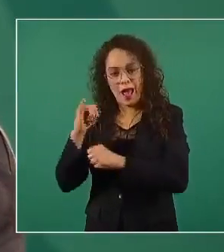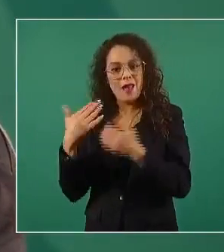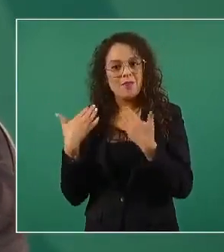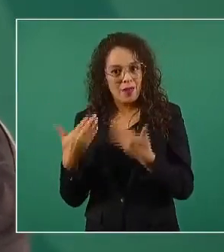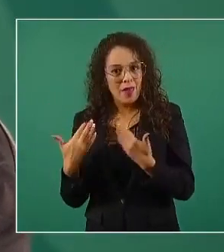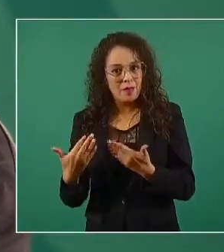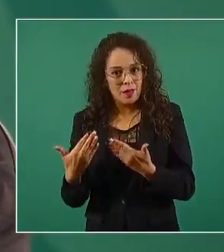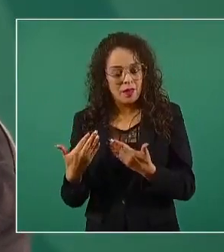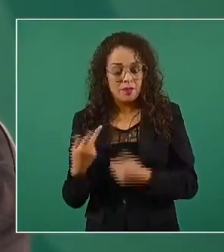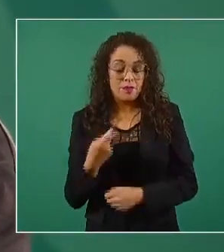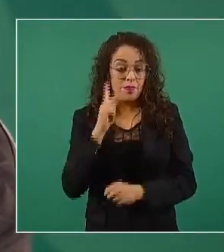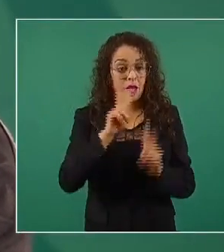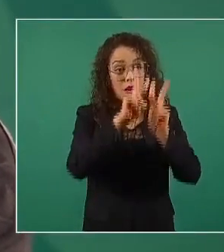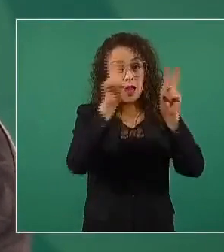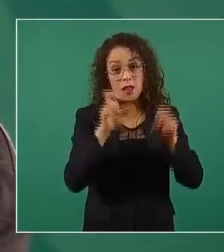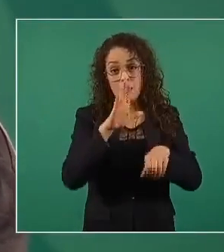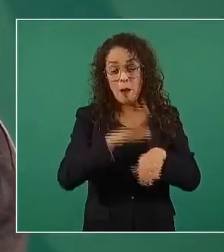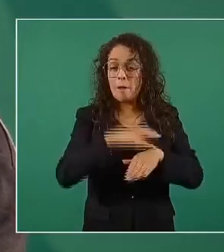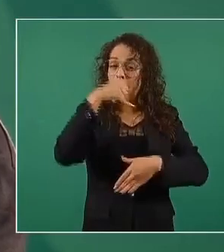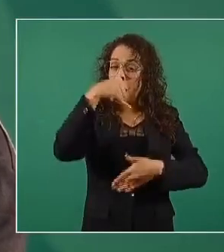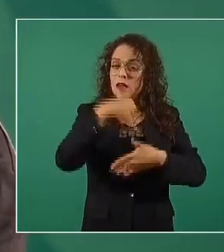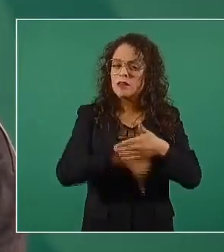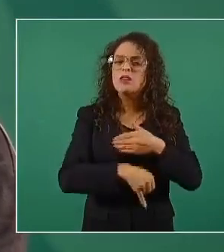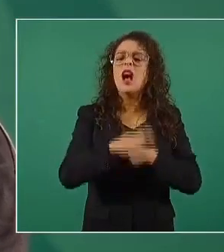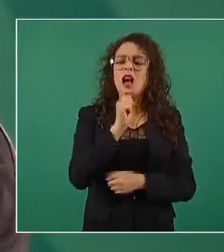un tema es que tienes tú que